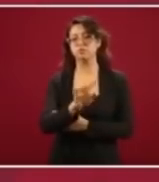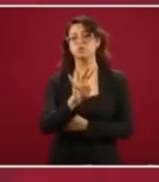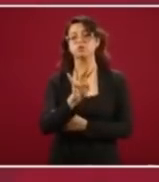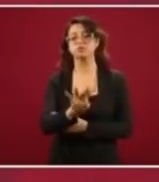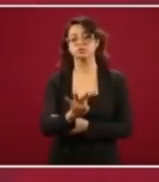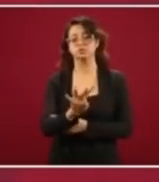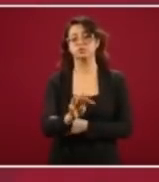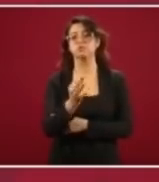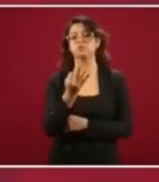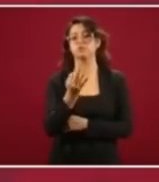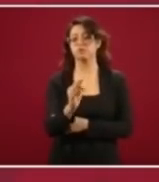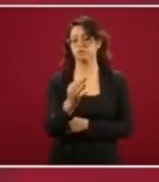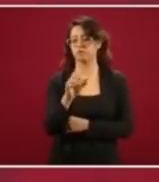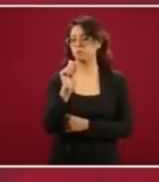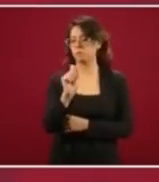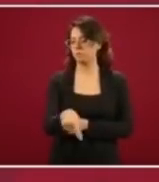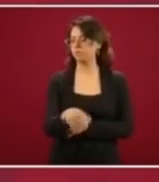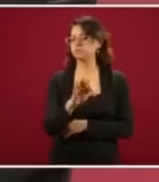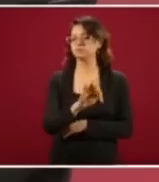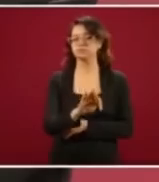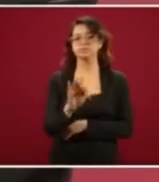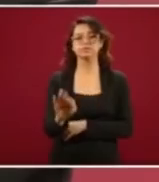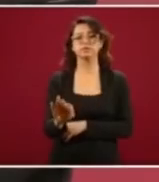también de ese